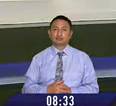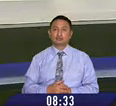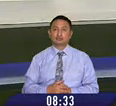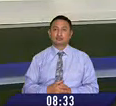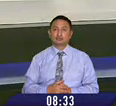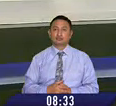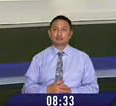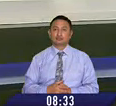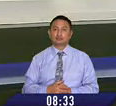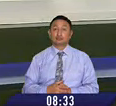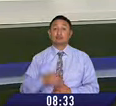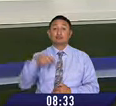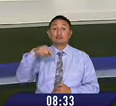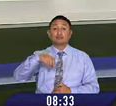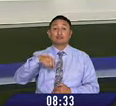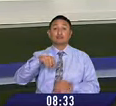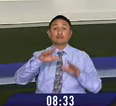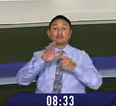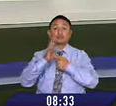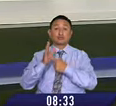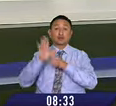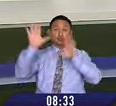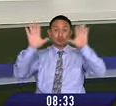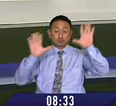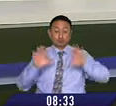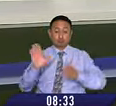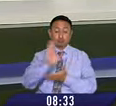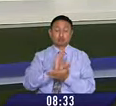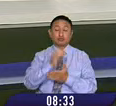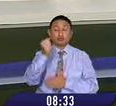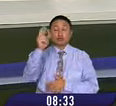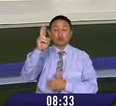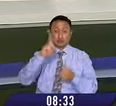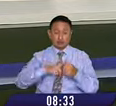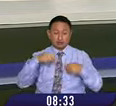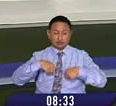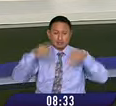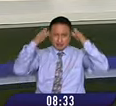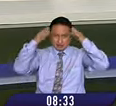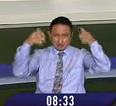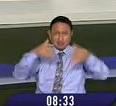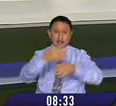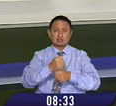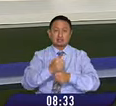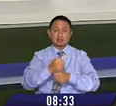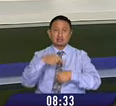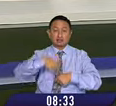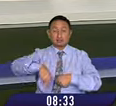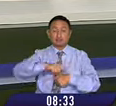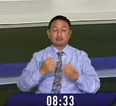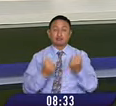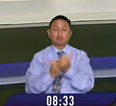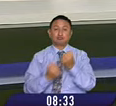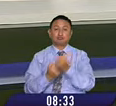Y ferias de seguridad ciudadana se realizan en los barrios del sur de Quito para fortalecer a los vecindarios.